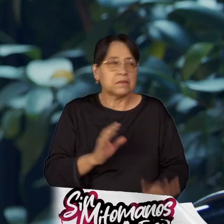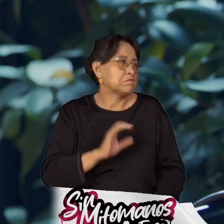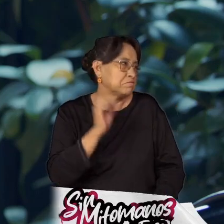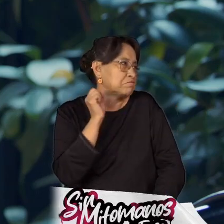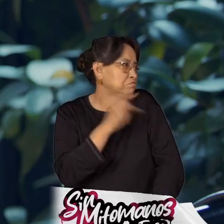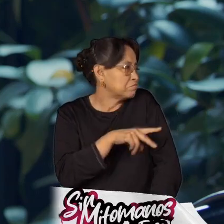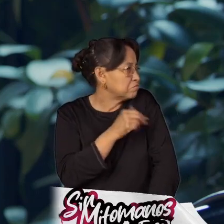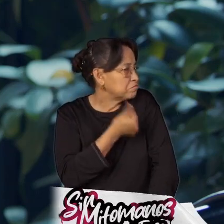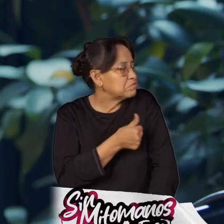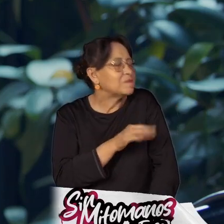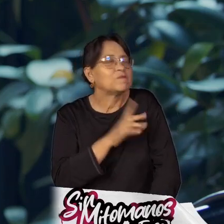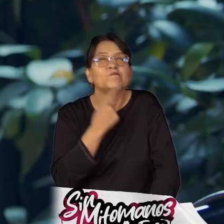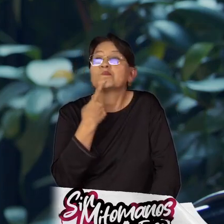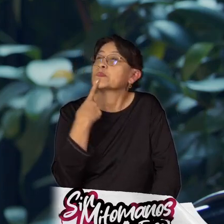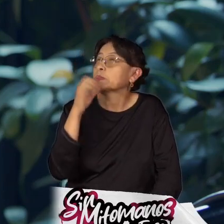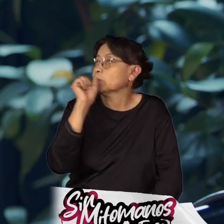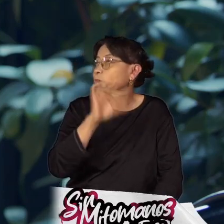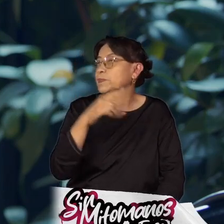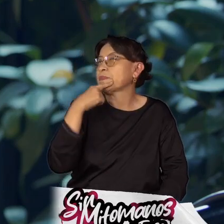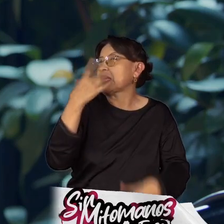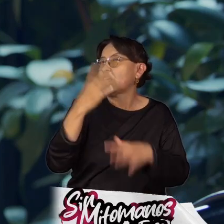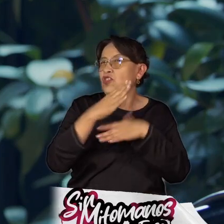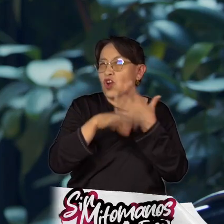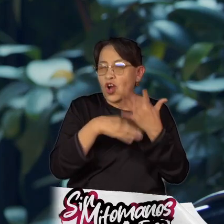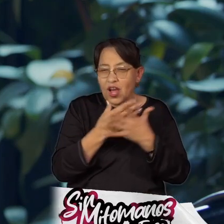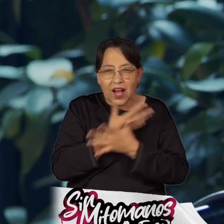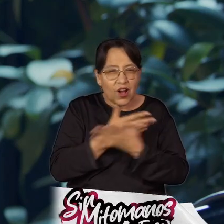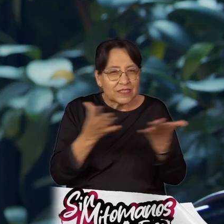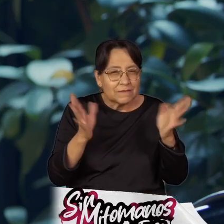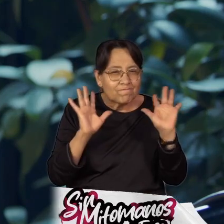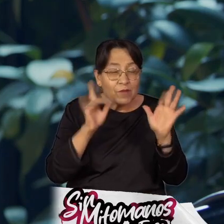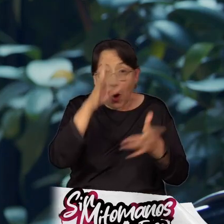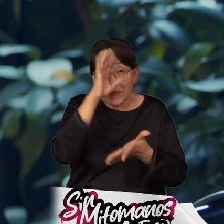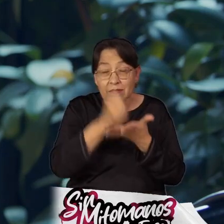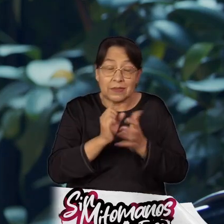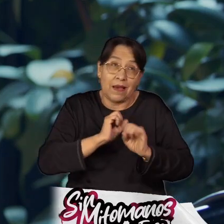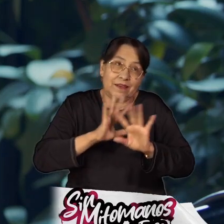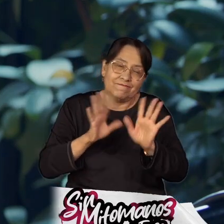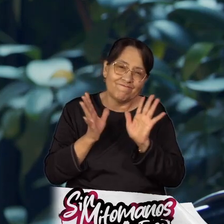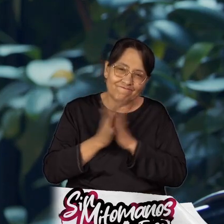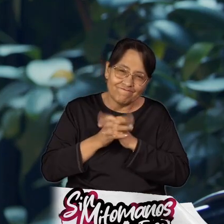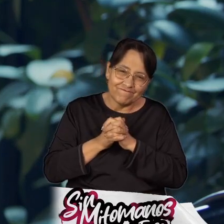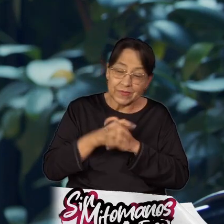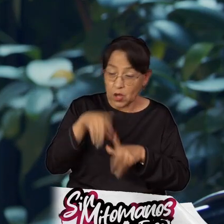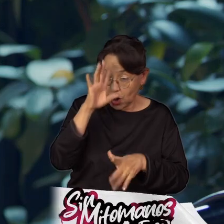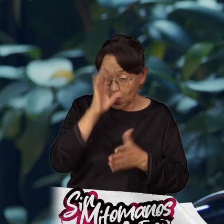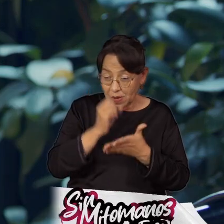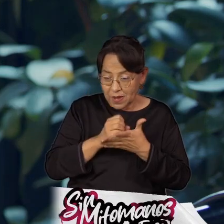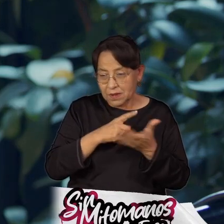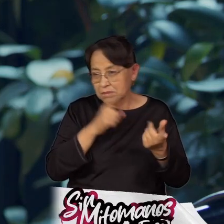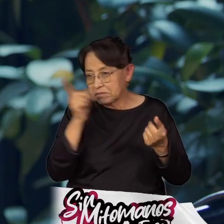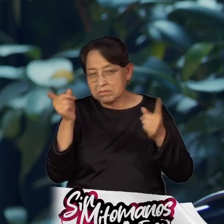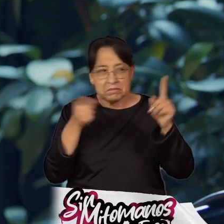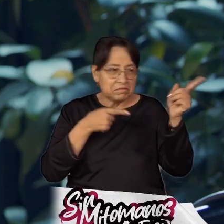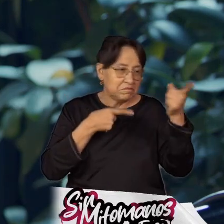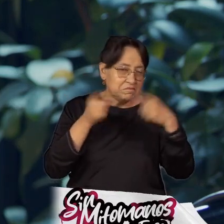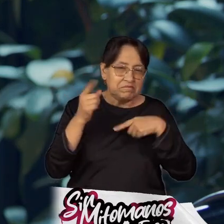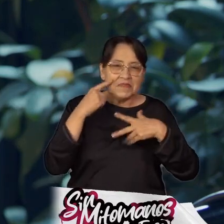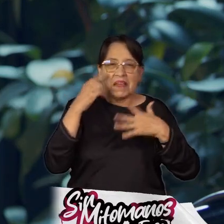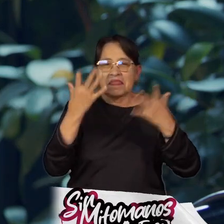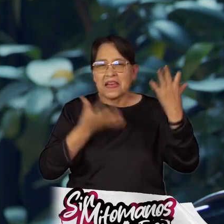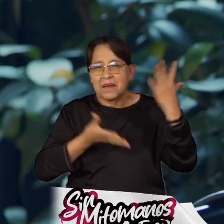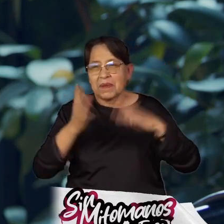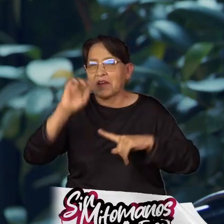Ok. Pero sí o sí, detrás de todo esto hay opinión. Y las opiniones van y vienen